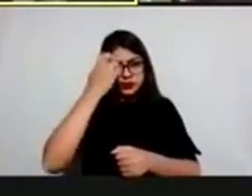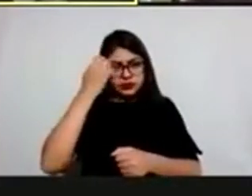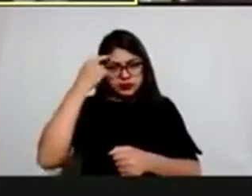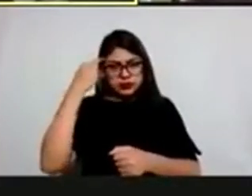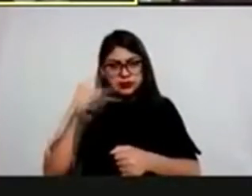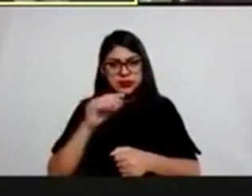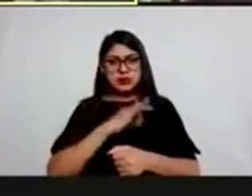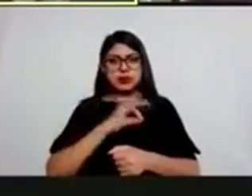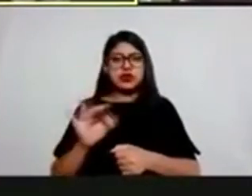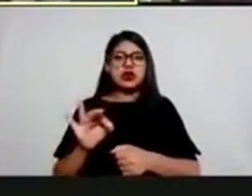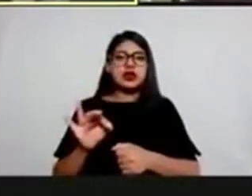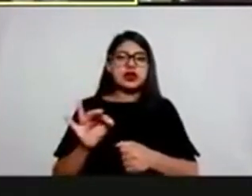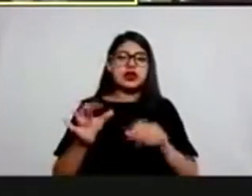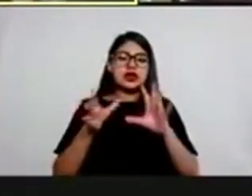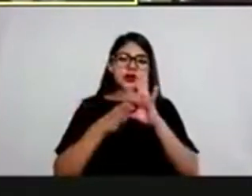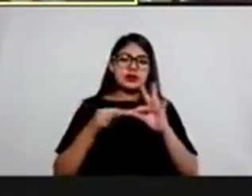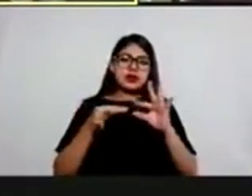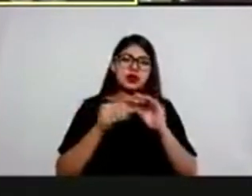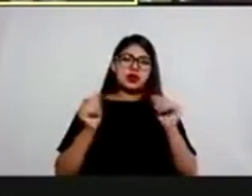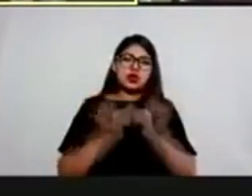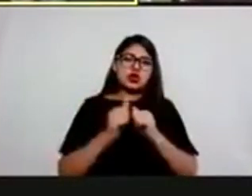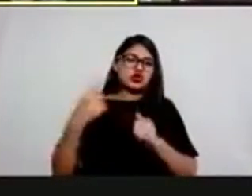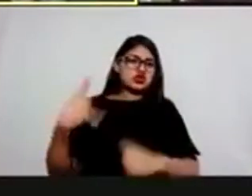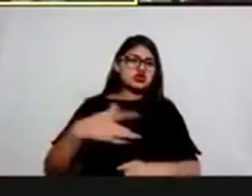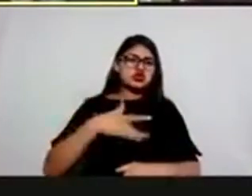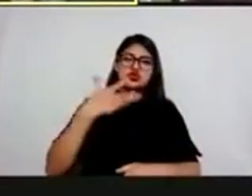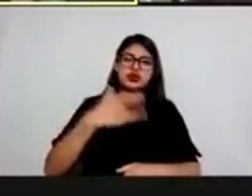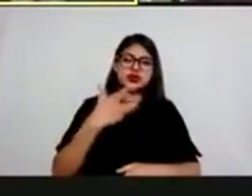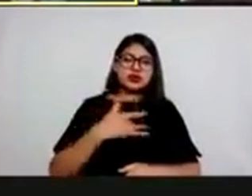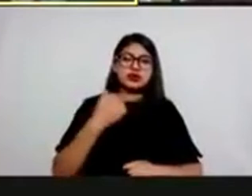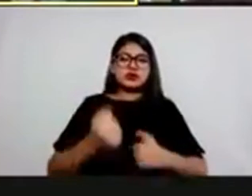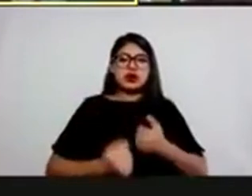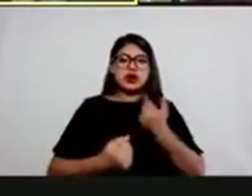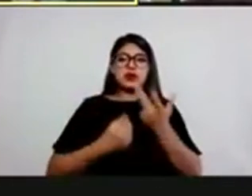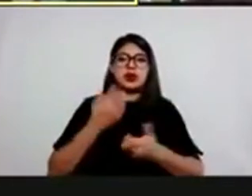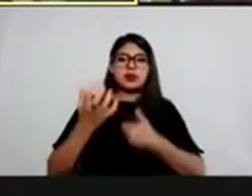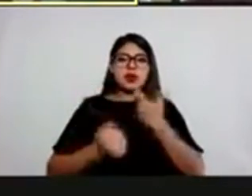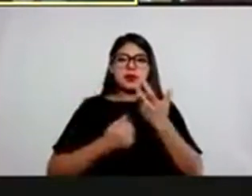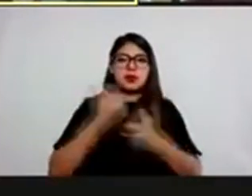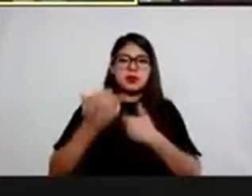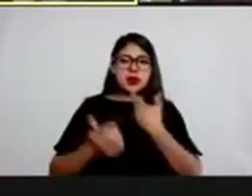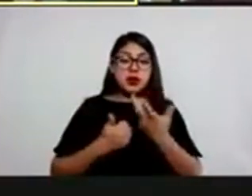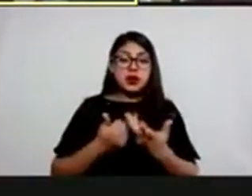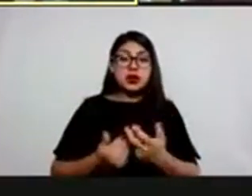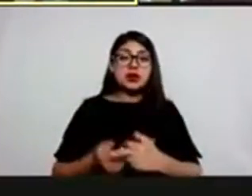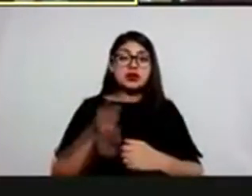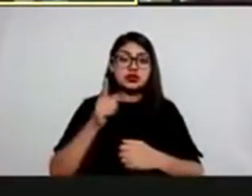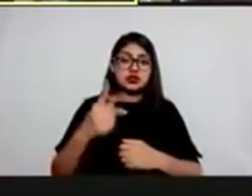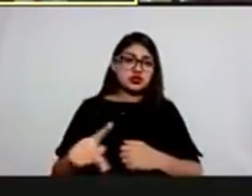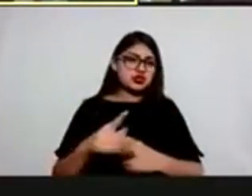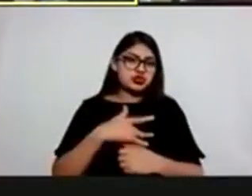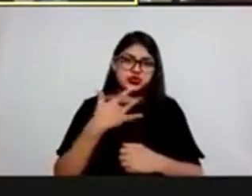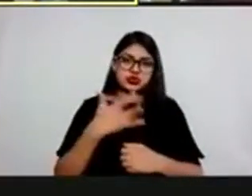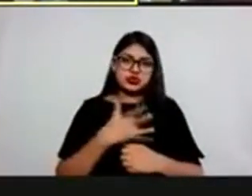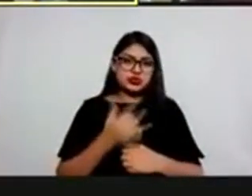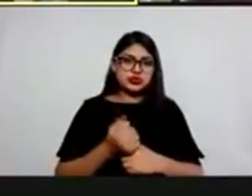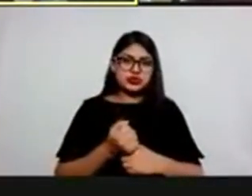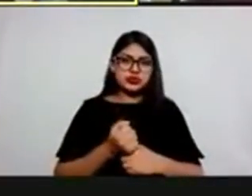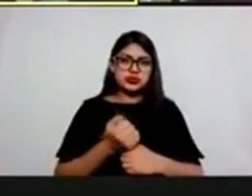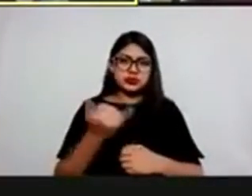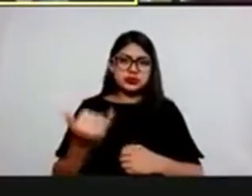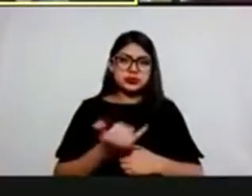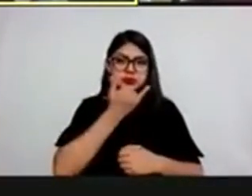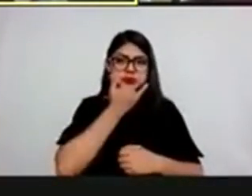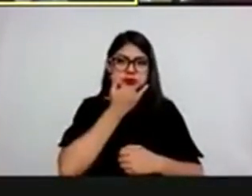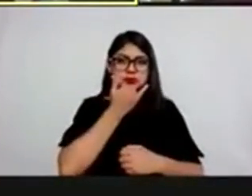palabras y bajo ciertos parámetros, pues, la disculpa pública que se estaría ordenando ante un